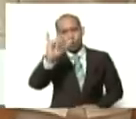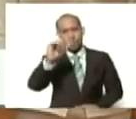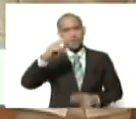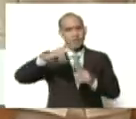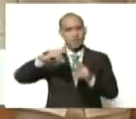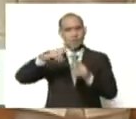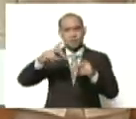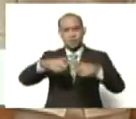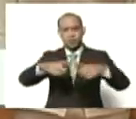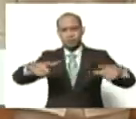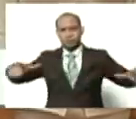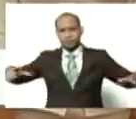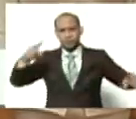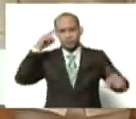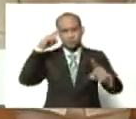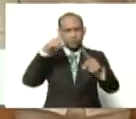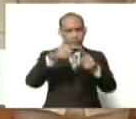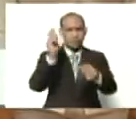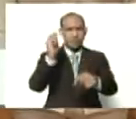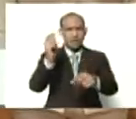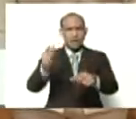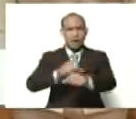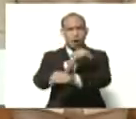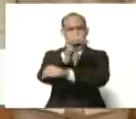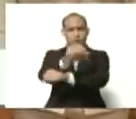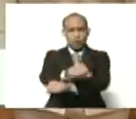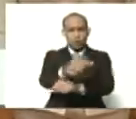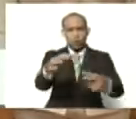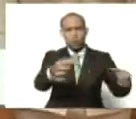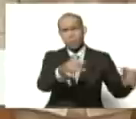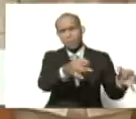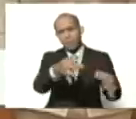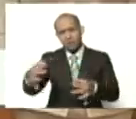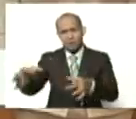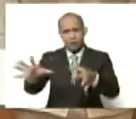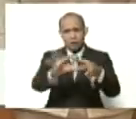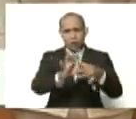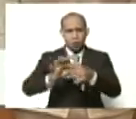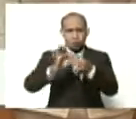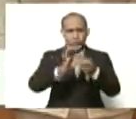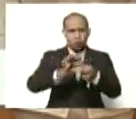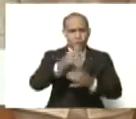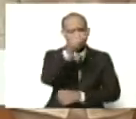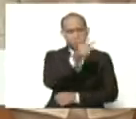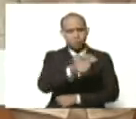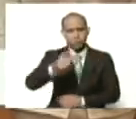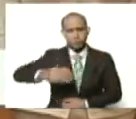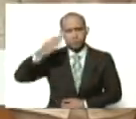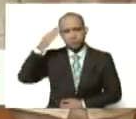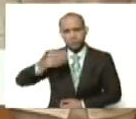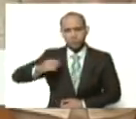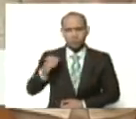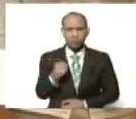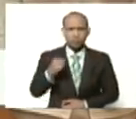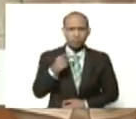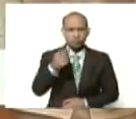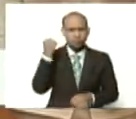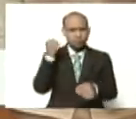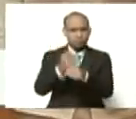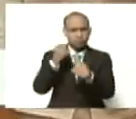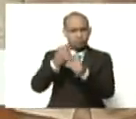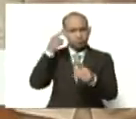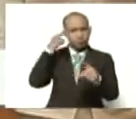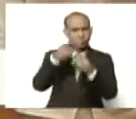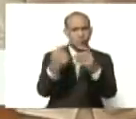de la Fuerza Tarea José Gregorio Hernández en perfecta unión cívico-militar-policial con esta loable misión de en el